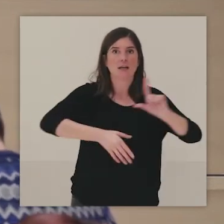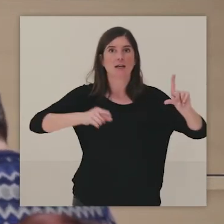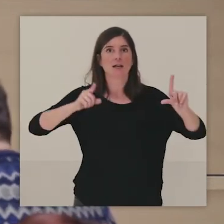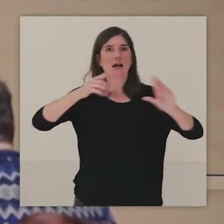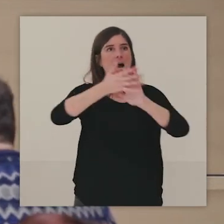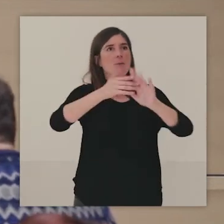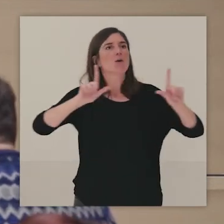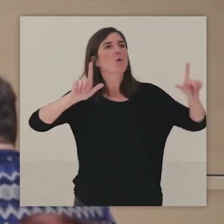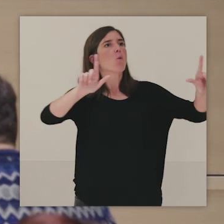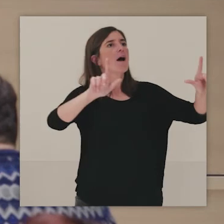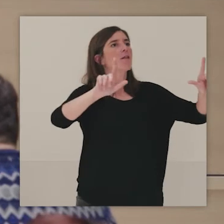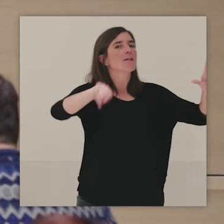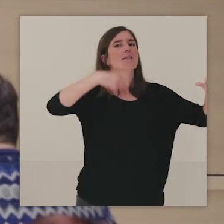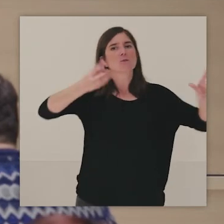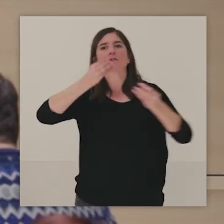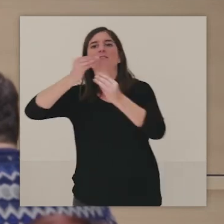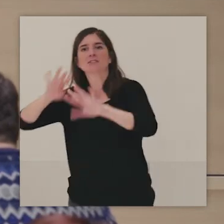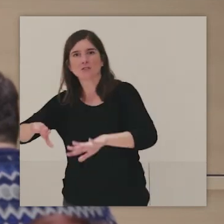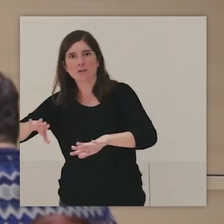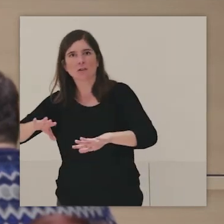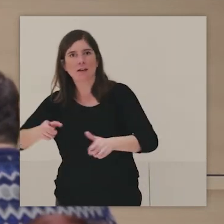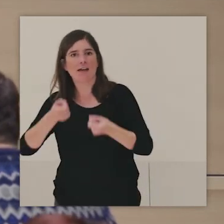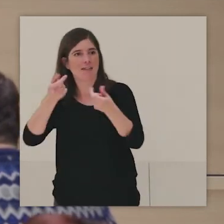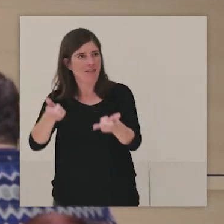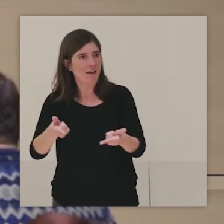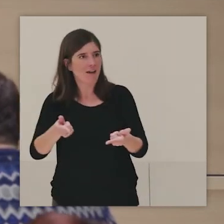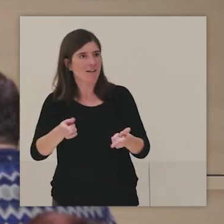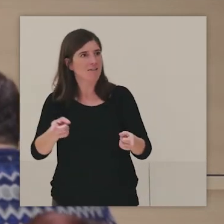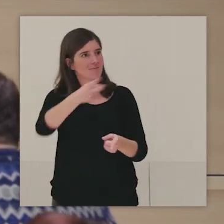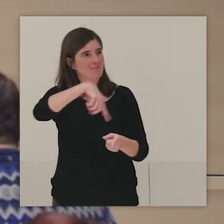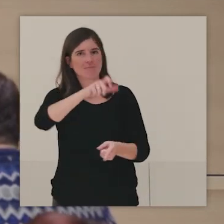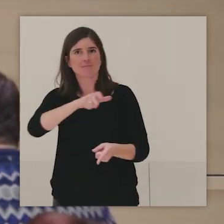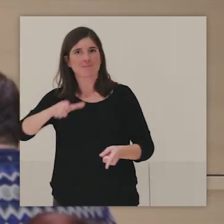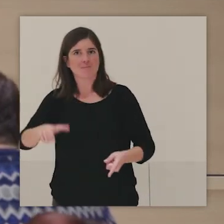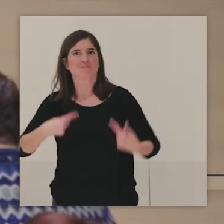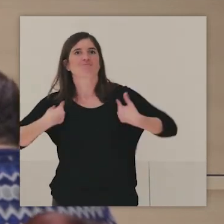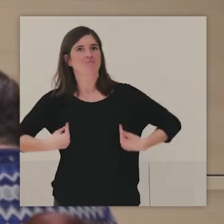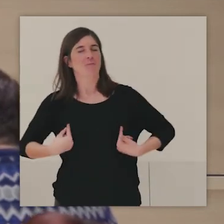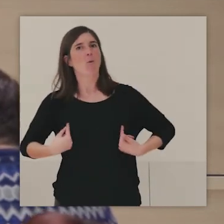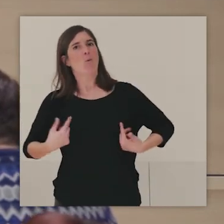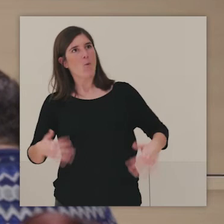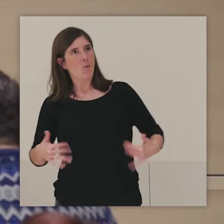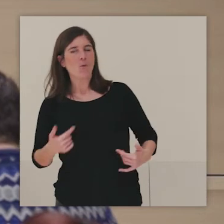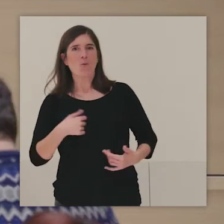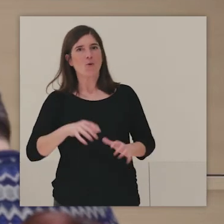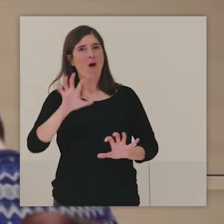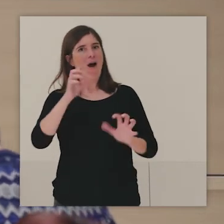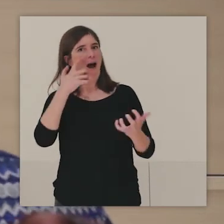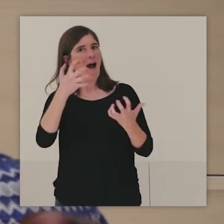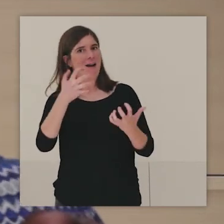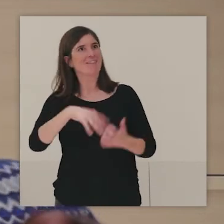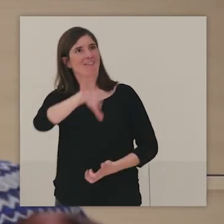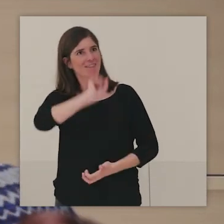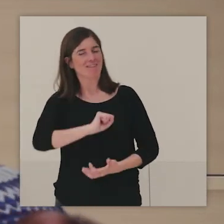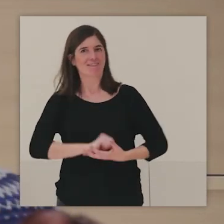lo puedo entender, lo puedo vivir y disfrutar. Con el Museo del Prado, que lo ha citado anteriormente Ana, pues